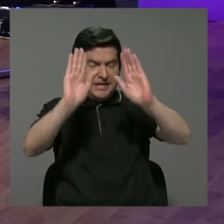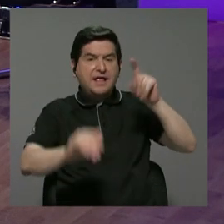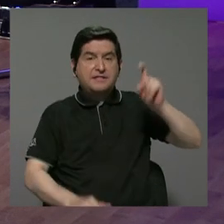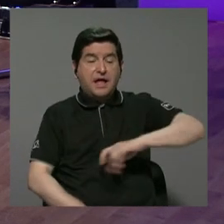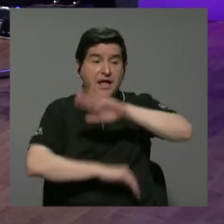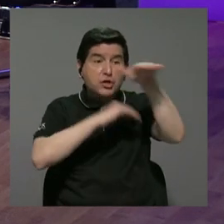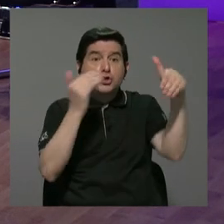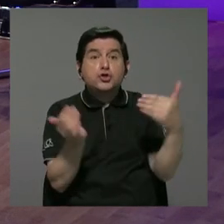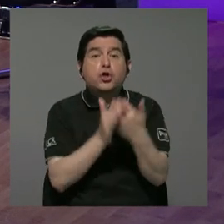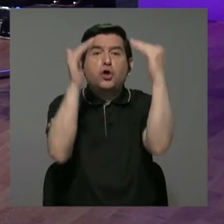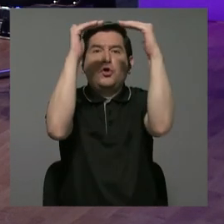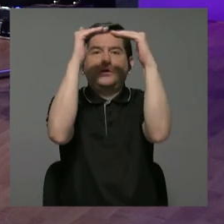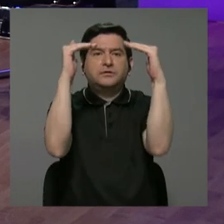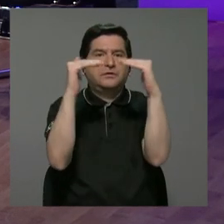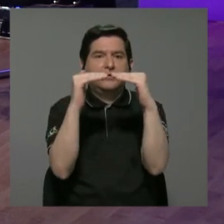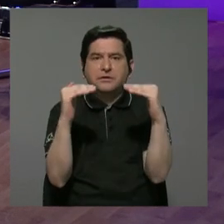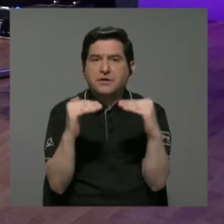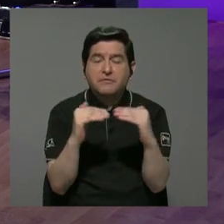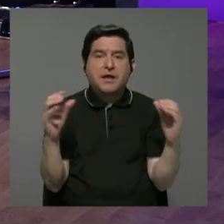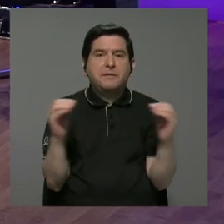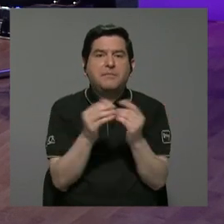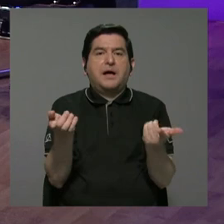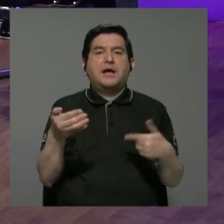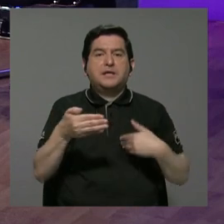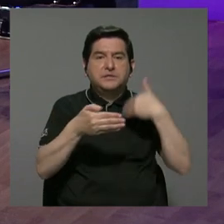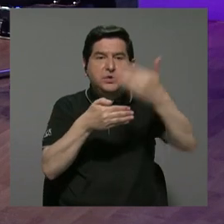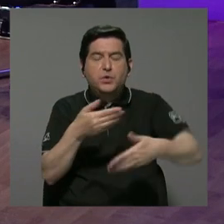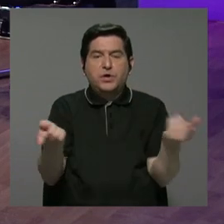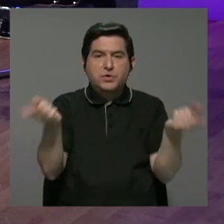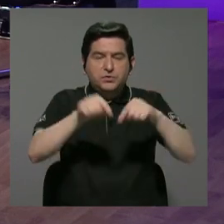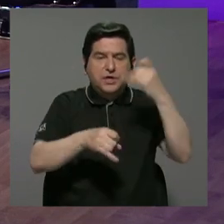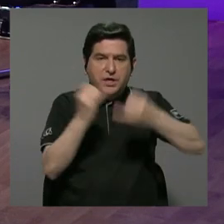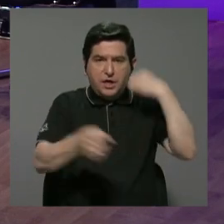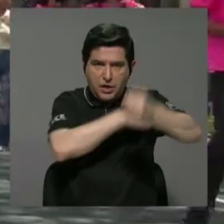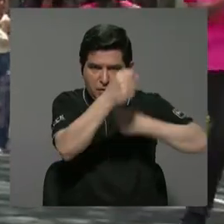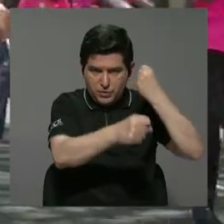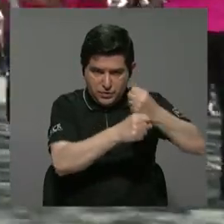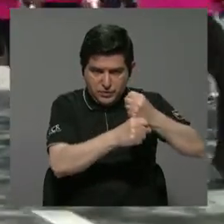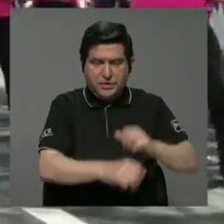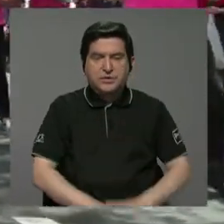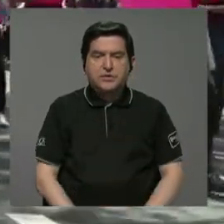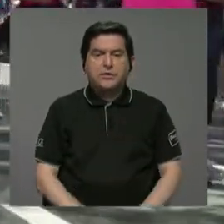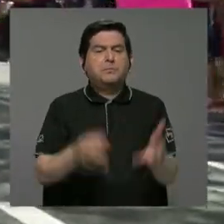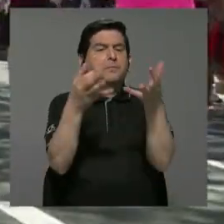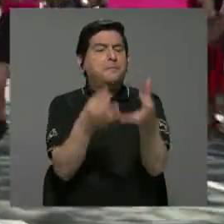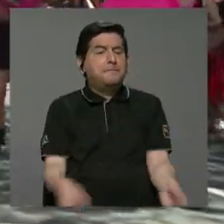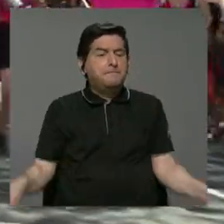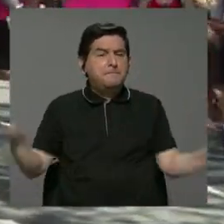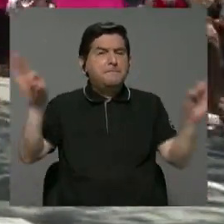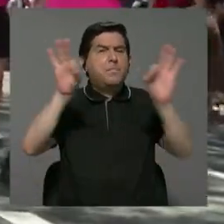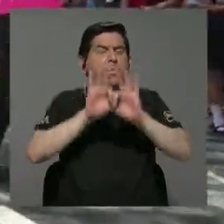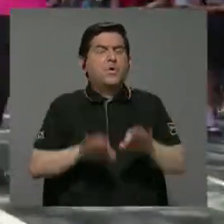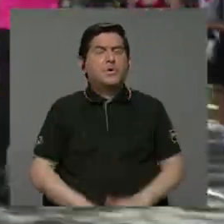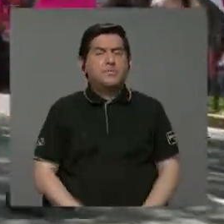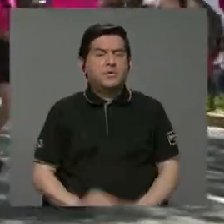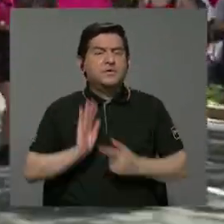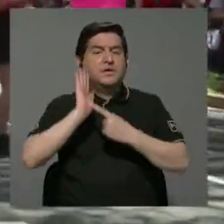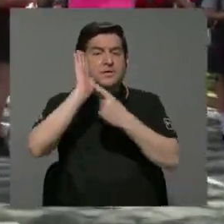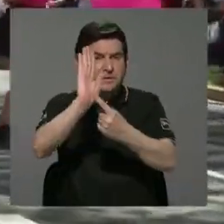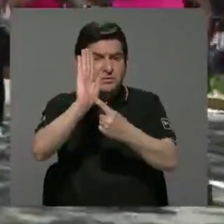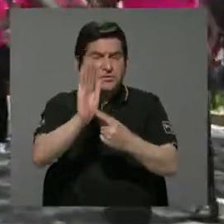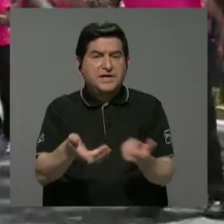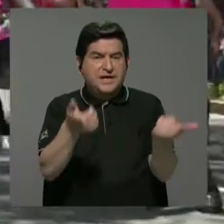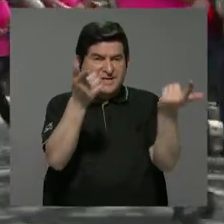necesitamos en todos los niveles, más después de lo que ha pasado en los últimos años. Sí, yo creo que es importante dejar claro que lo que